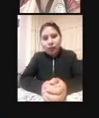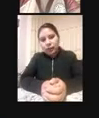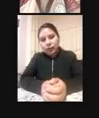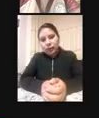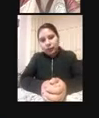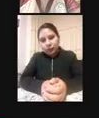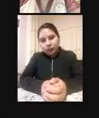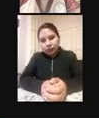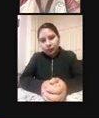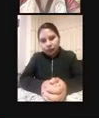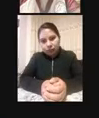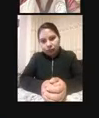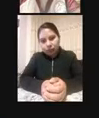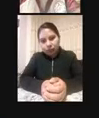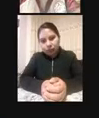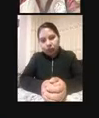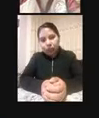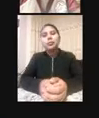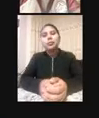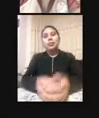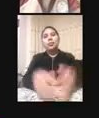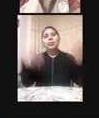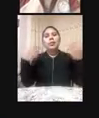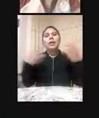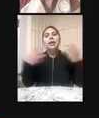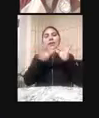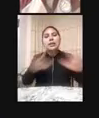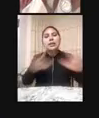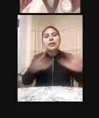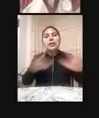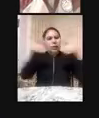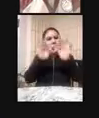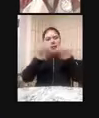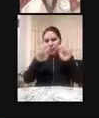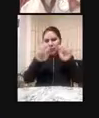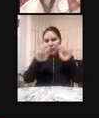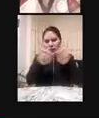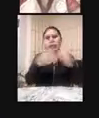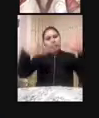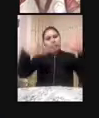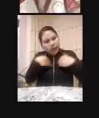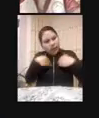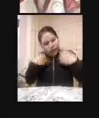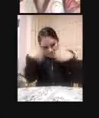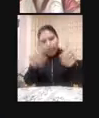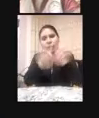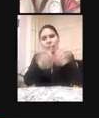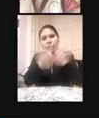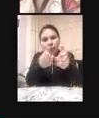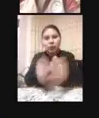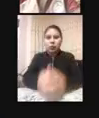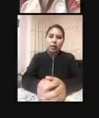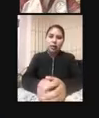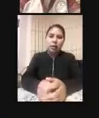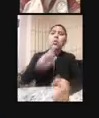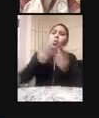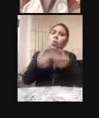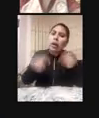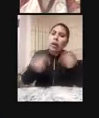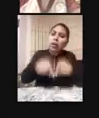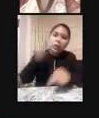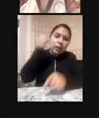Bueno, es importante, papás, que no dejen de consultar y acudir con un profesional no solamente en fisioterapia, sino también